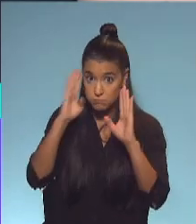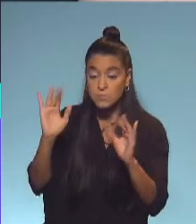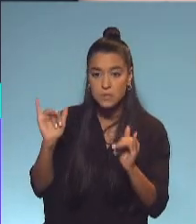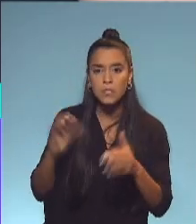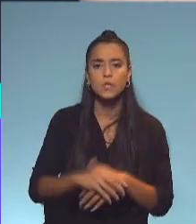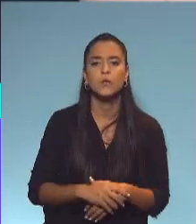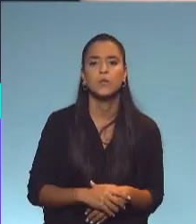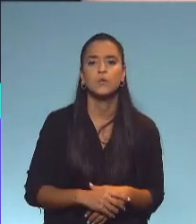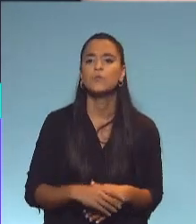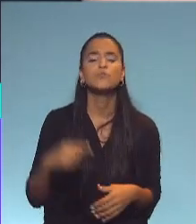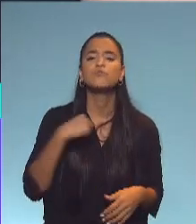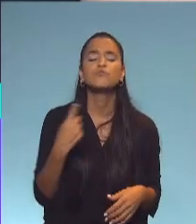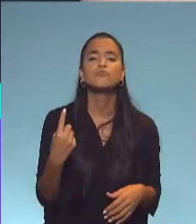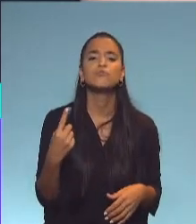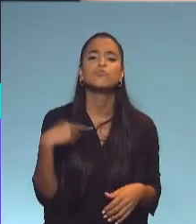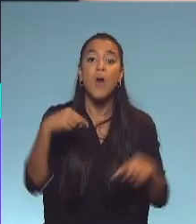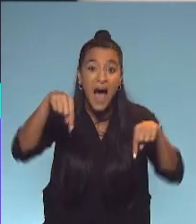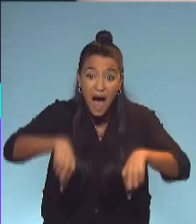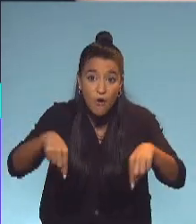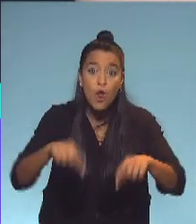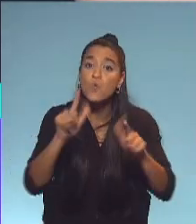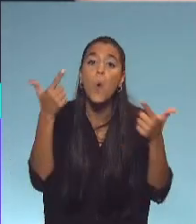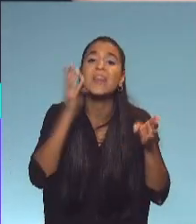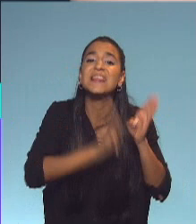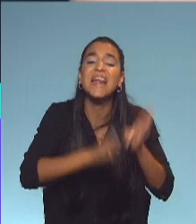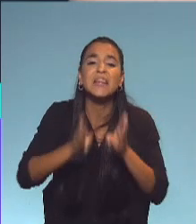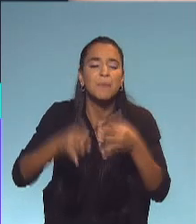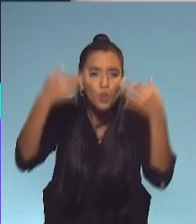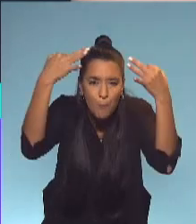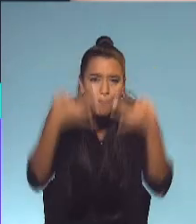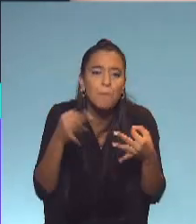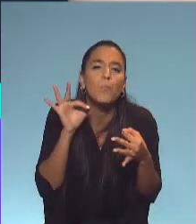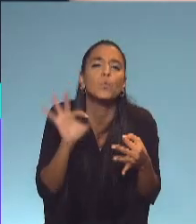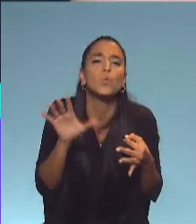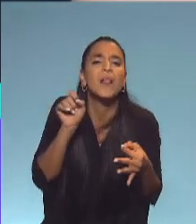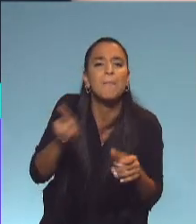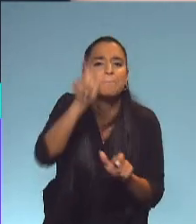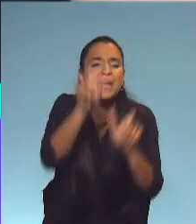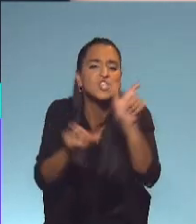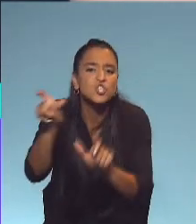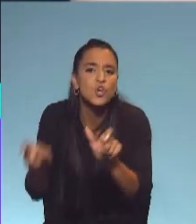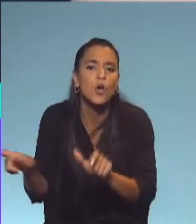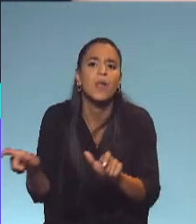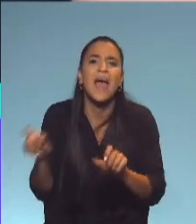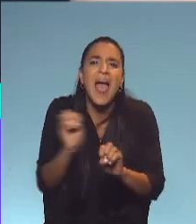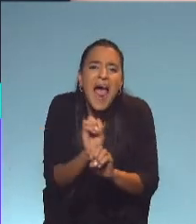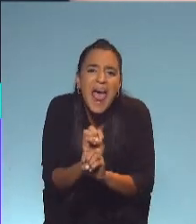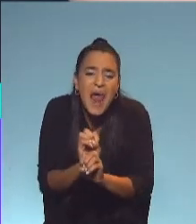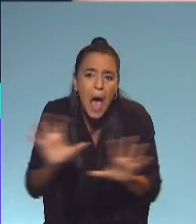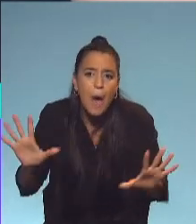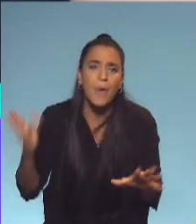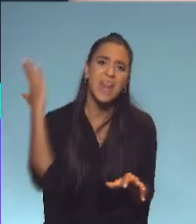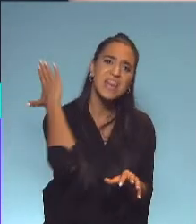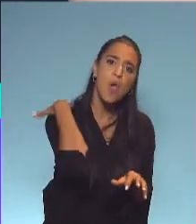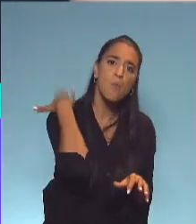No contamos en este momento con un tratamiento específico para los pacientes con casos graves de